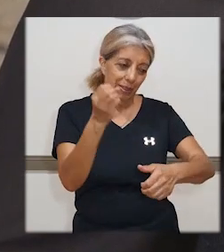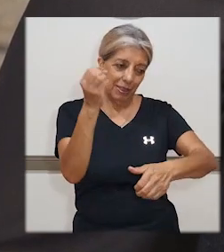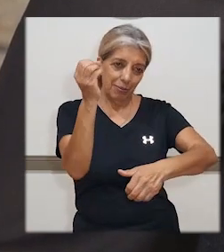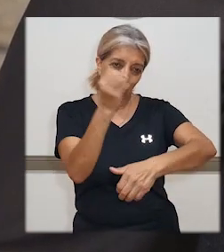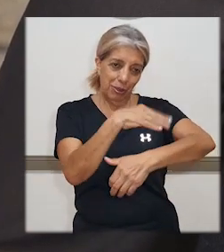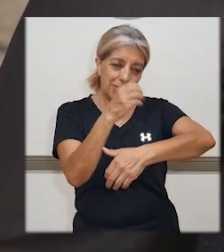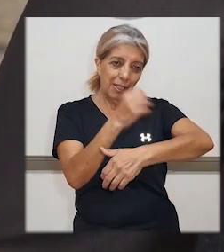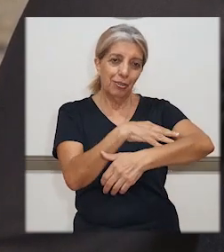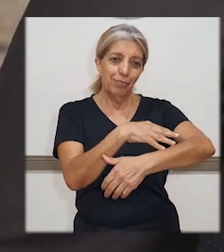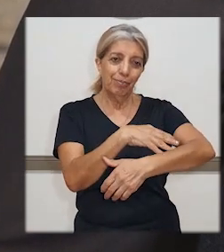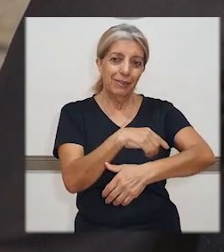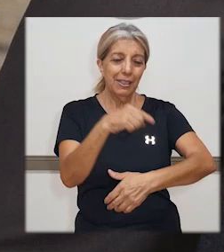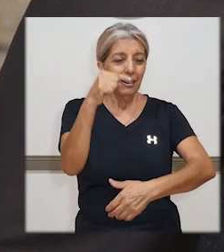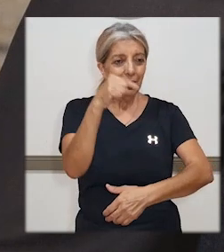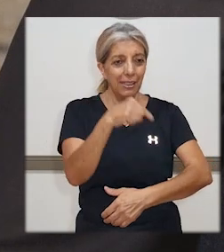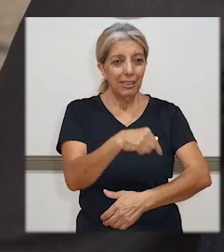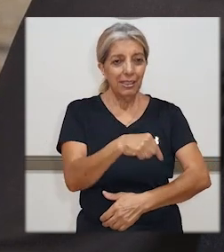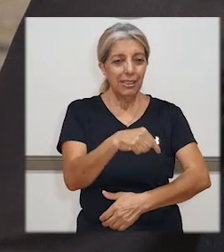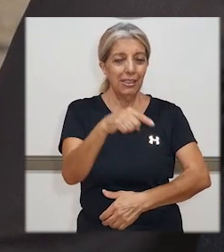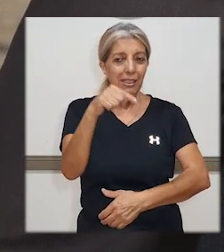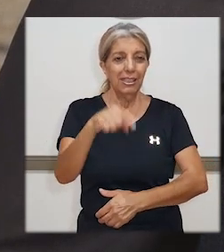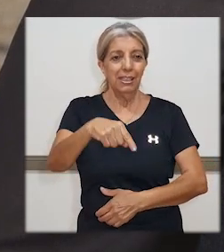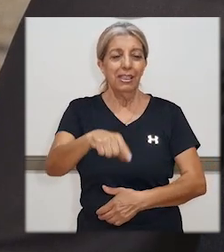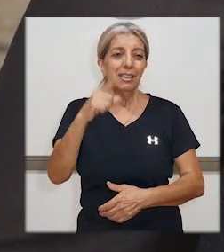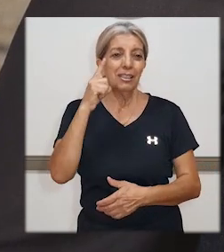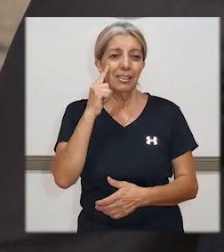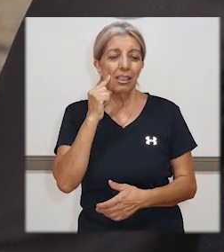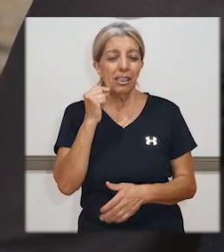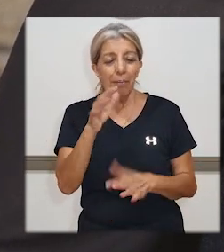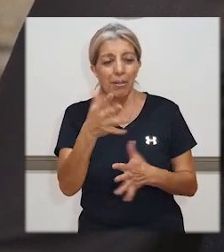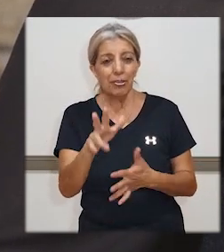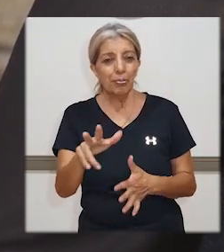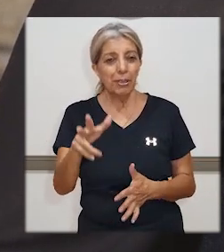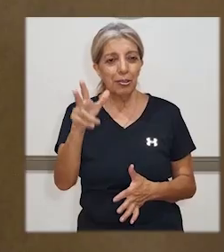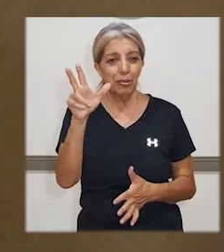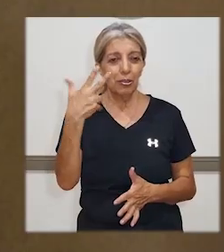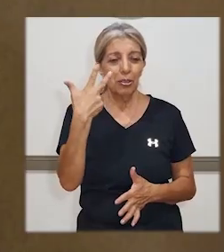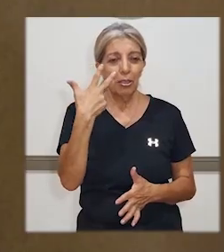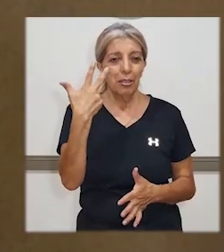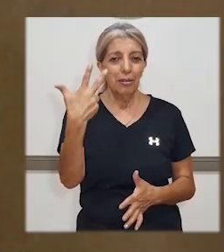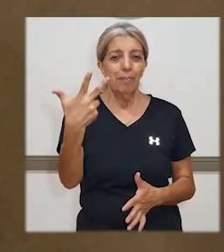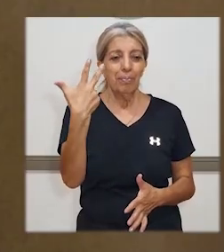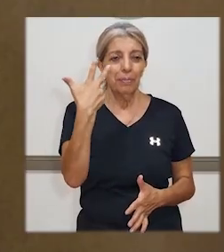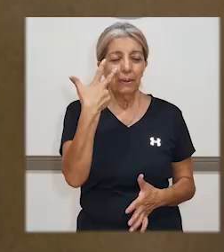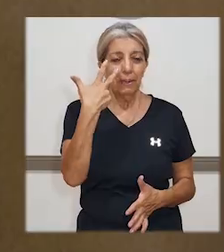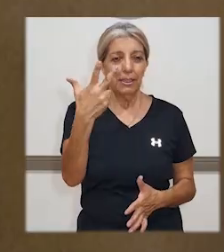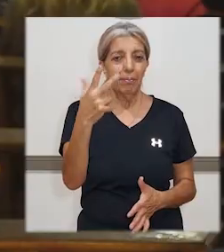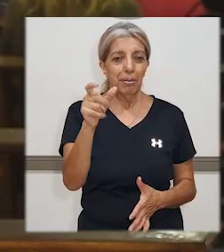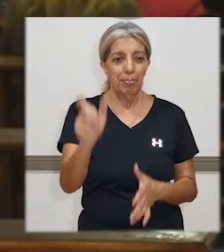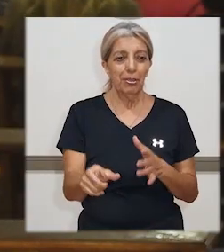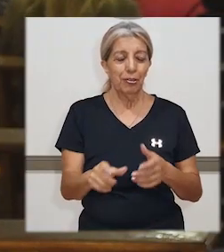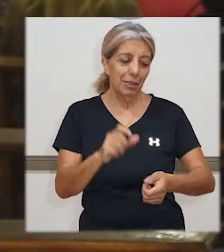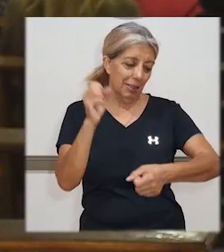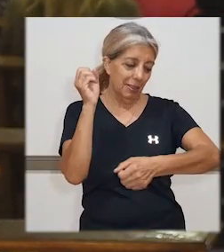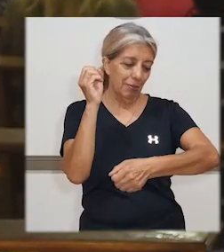y ese día se unieron a ellos alrededor de 3.000. Palabra de Dios.